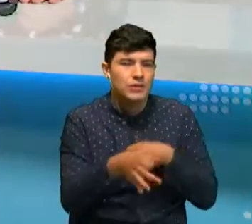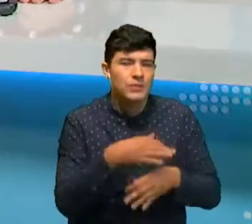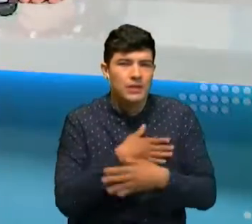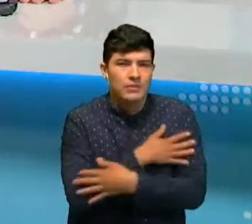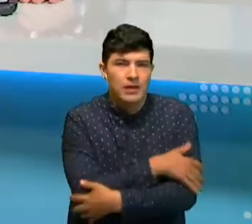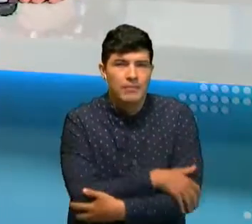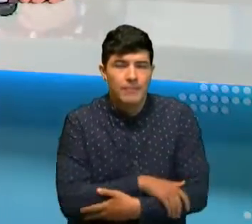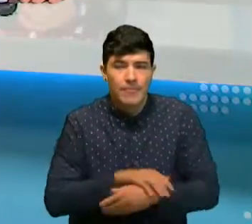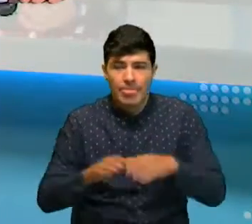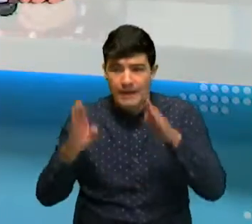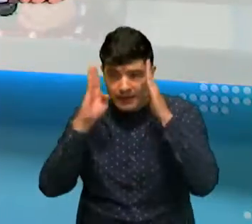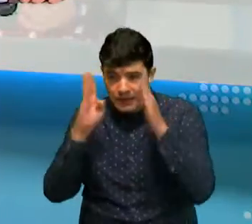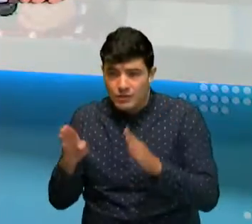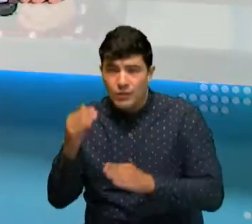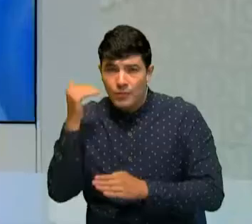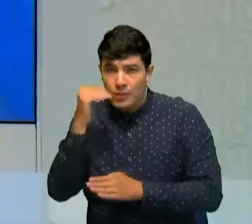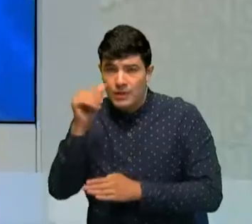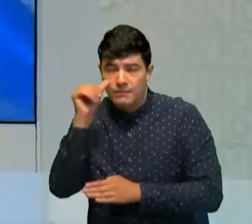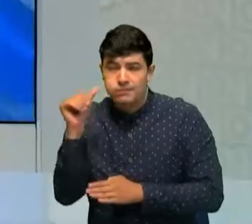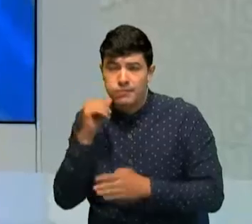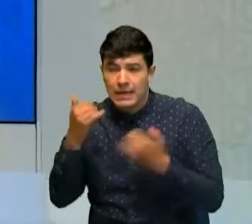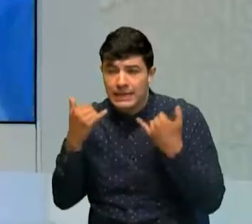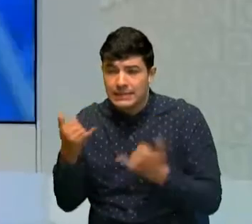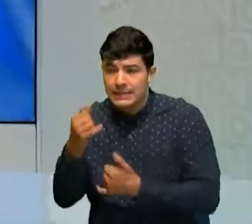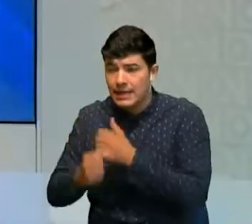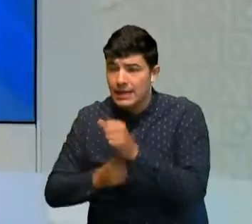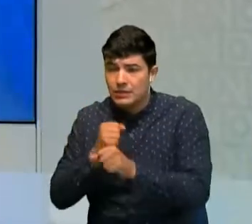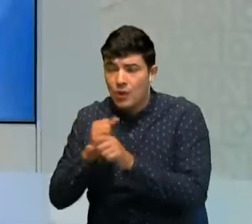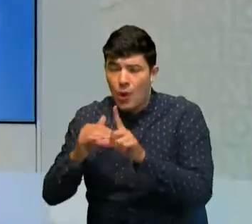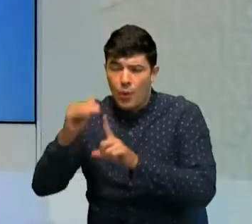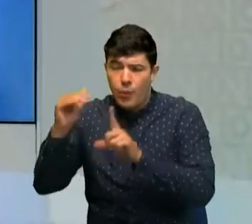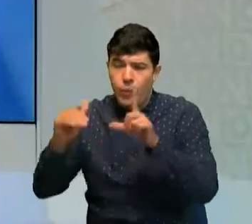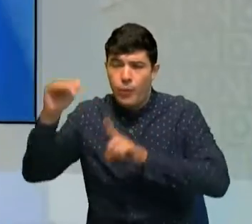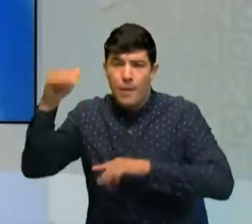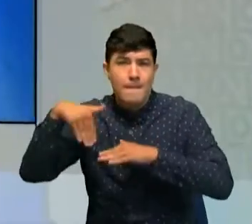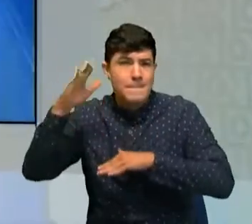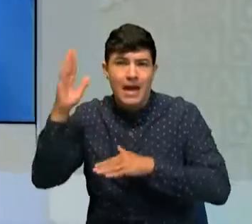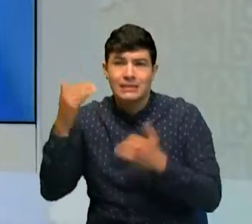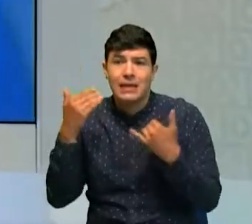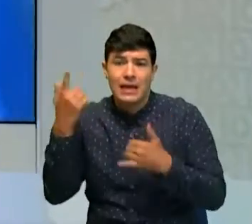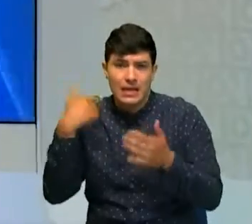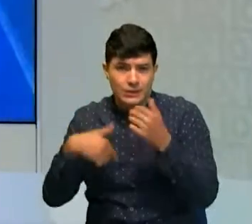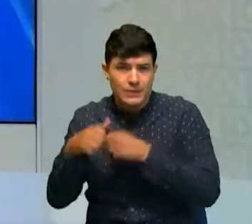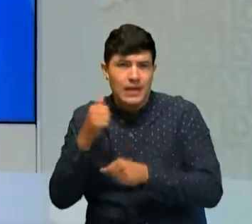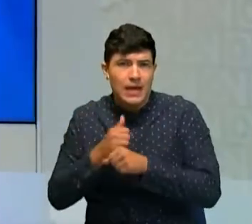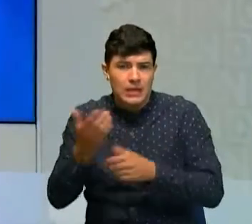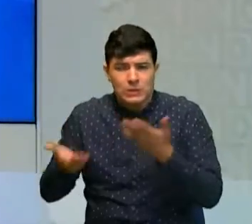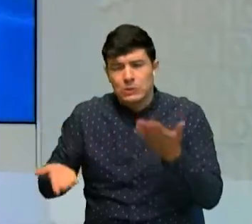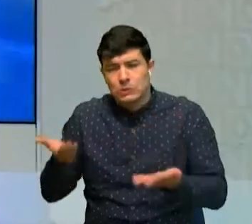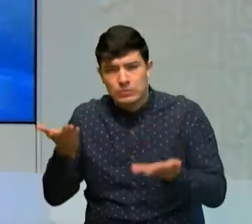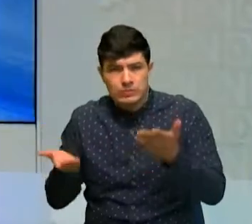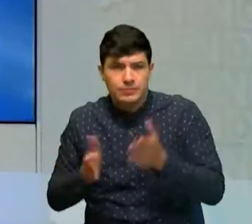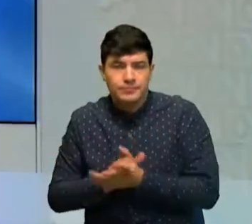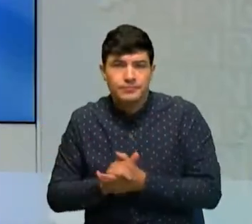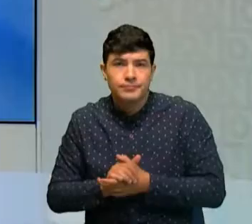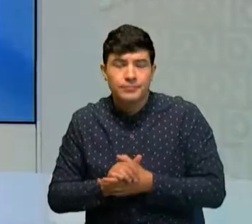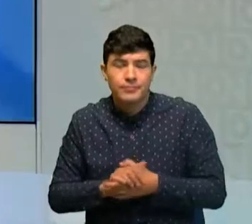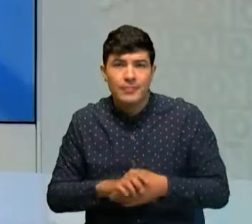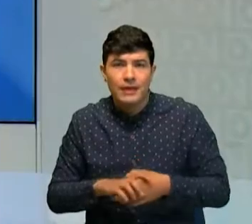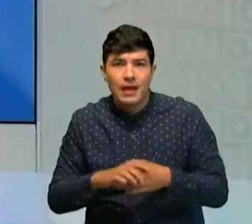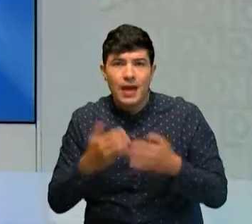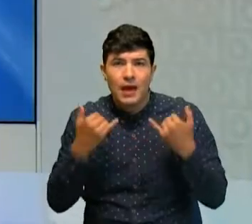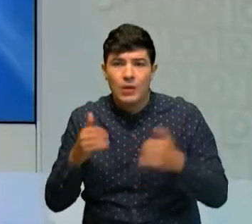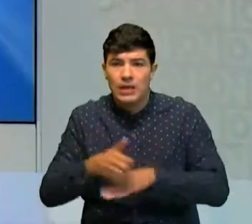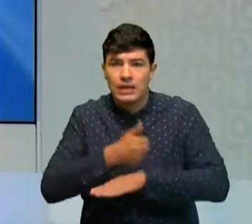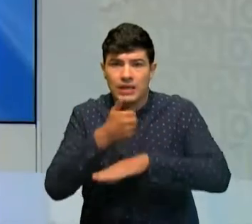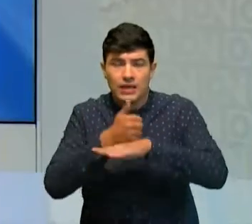maternas registra un porcentaje alto en este año comparado al año 2018, lo que llama la atención de los veedores de la salud y las directivas de ese